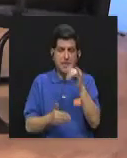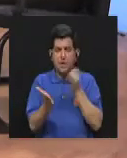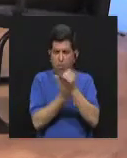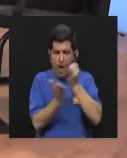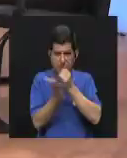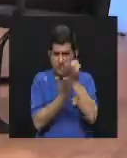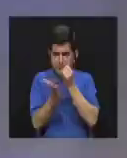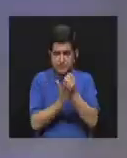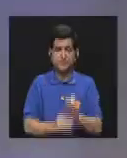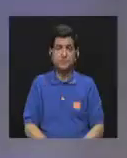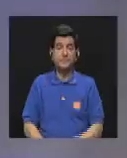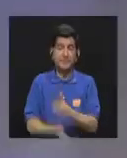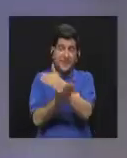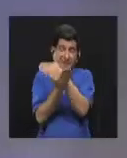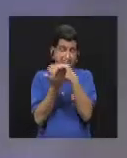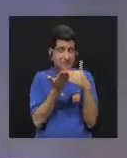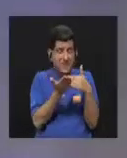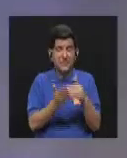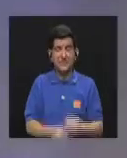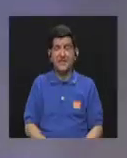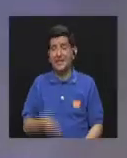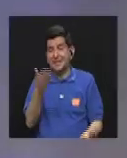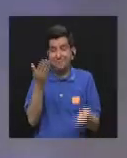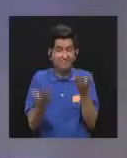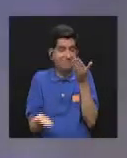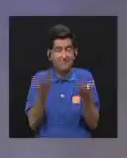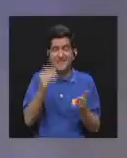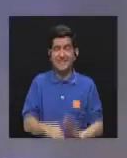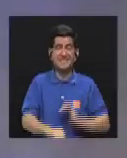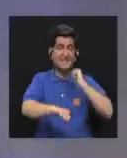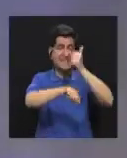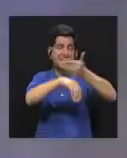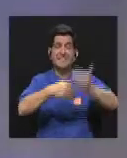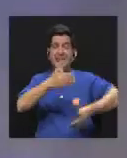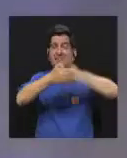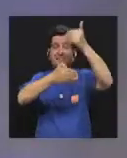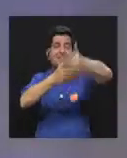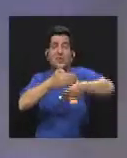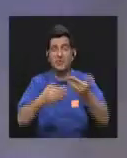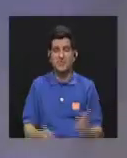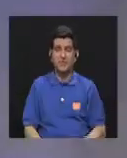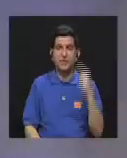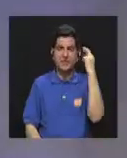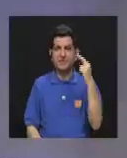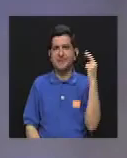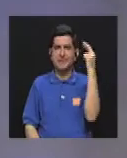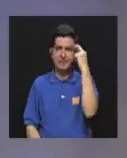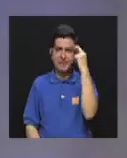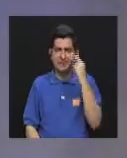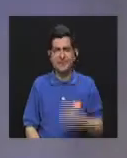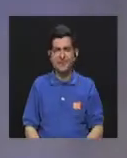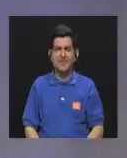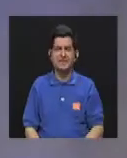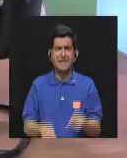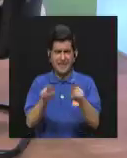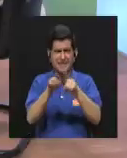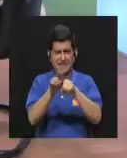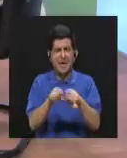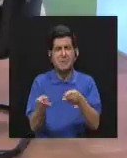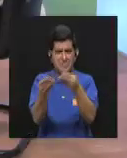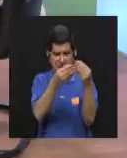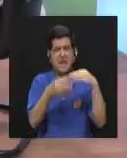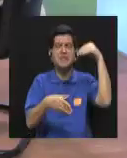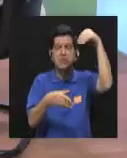investigación, como esta frontera, ¿verdad? Son fronteras que se crearon después y todas las razones. No, el territorio también incluye, ¿verdad?,